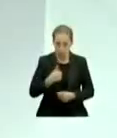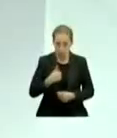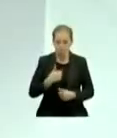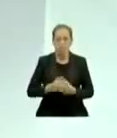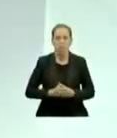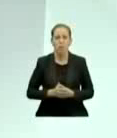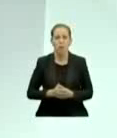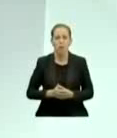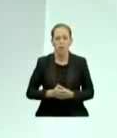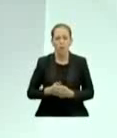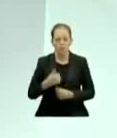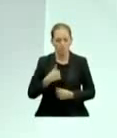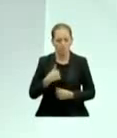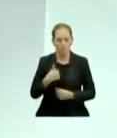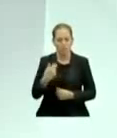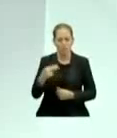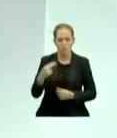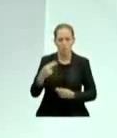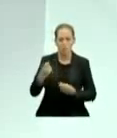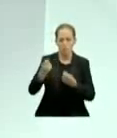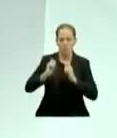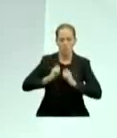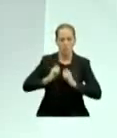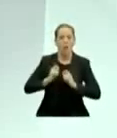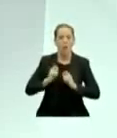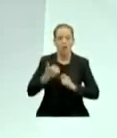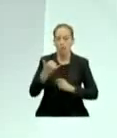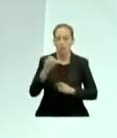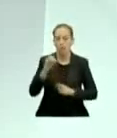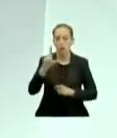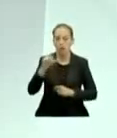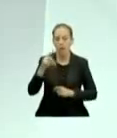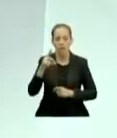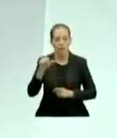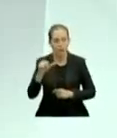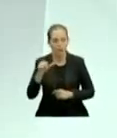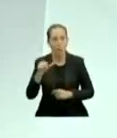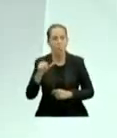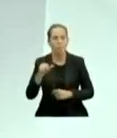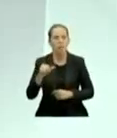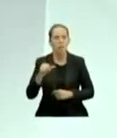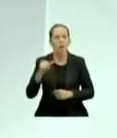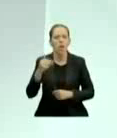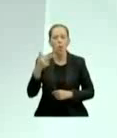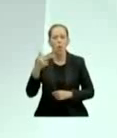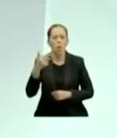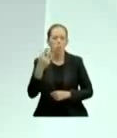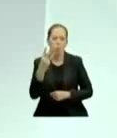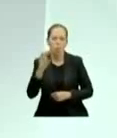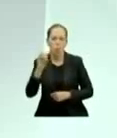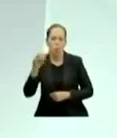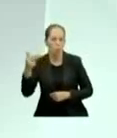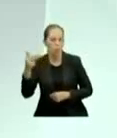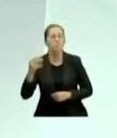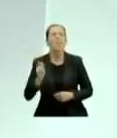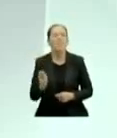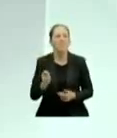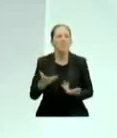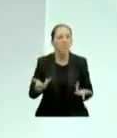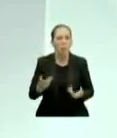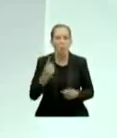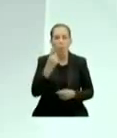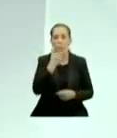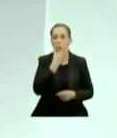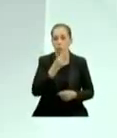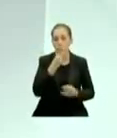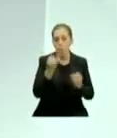un personaje de ficción como si hubiera existido. No, o sea, se refiere a Doctor Who como si fuera Einstein, primero. Segundo, fue una mente.